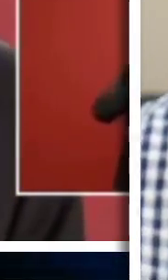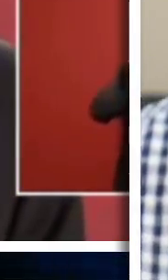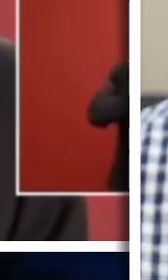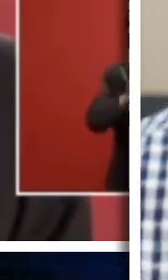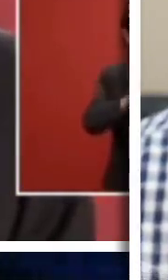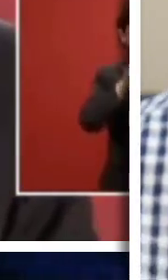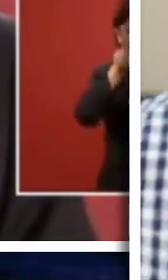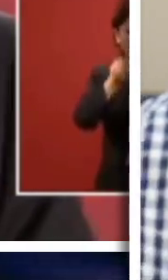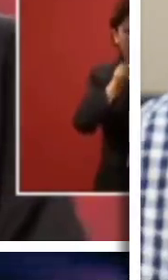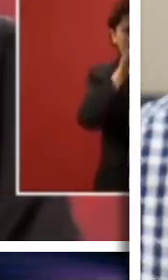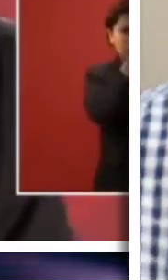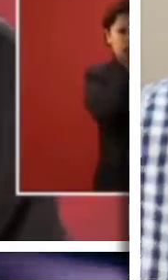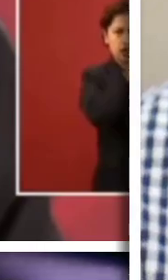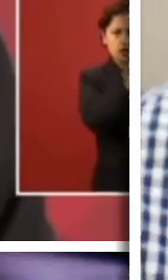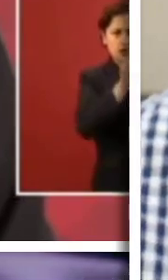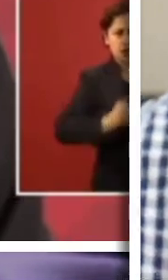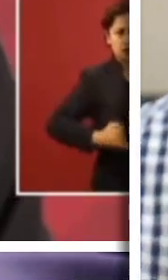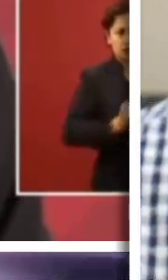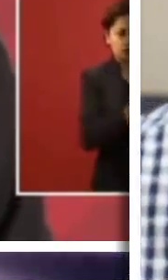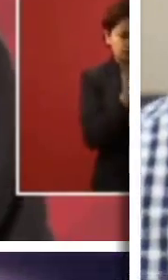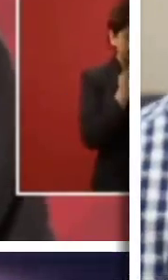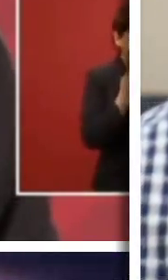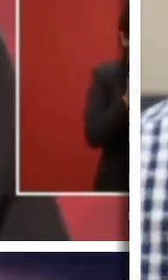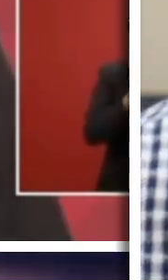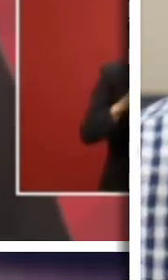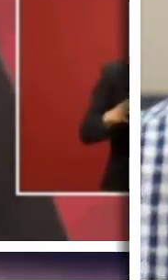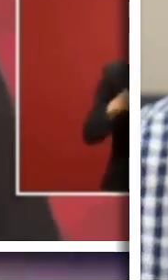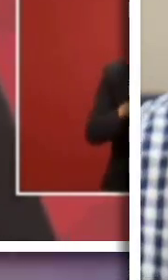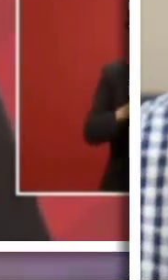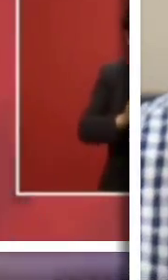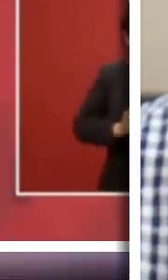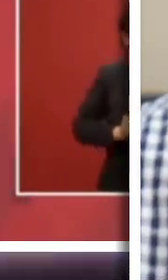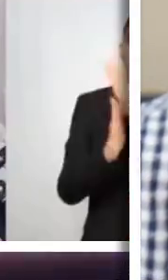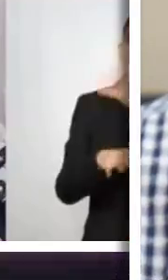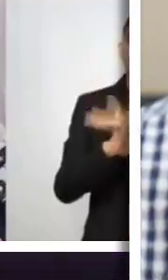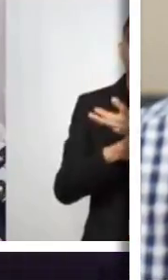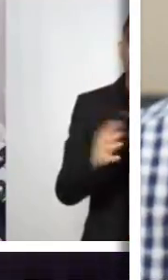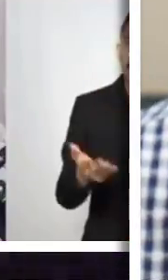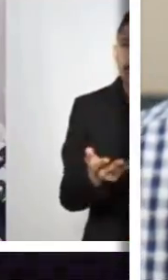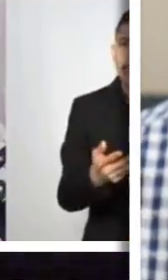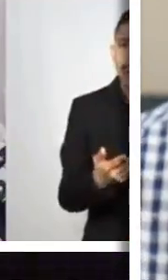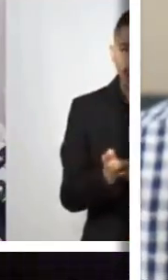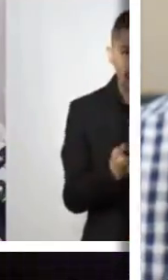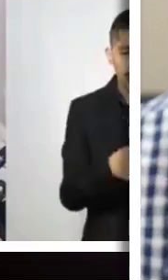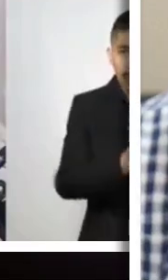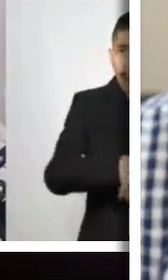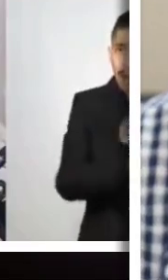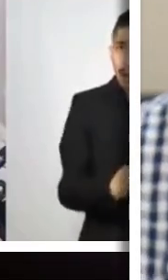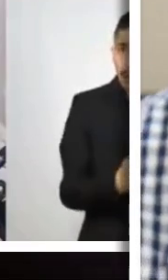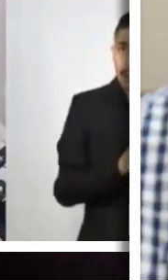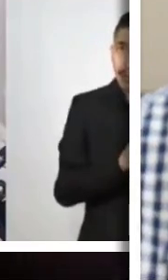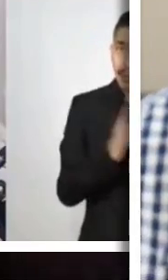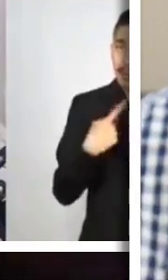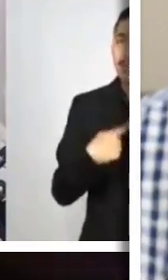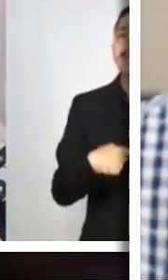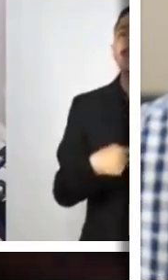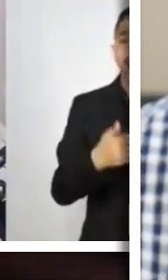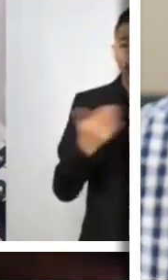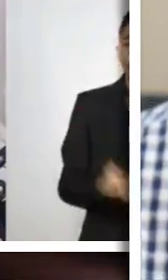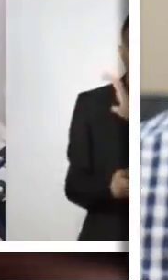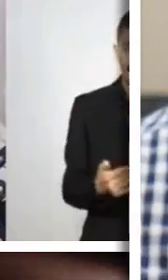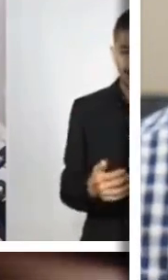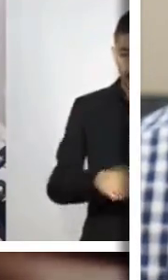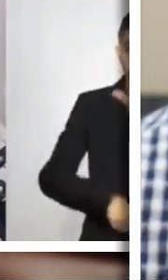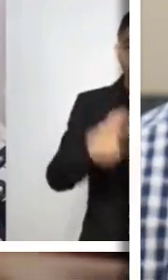por los estados que tienen más migrantes allá en los estados unidos todo moviéndose alrededor de este proceso electoral